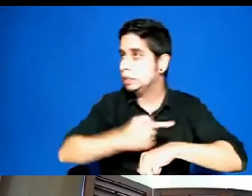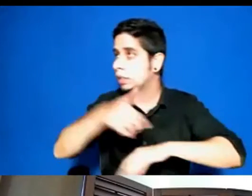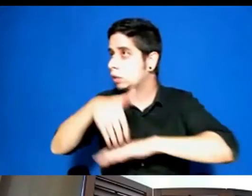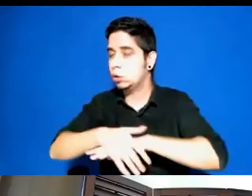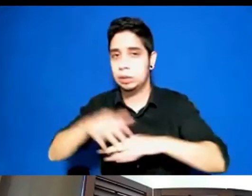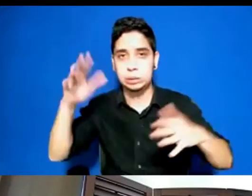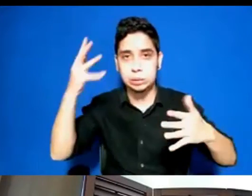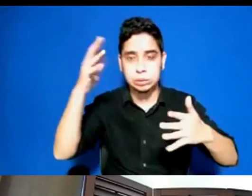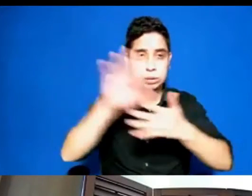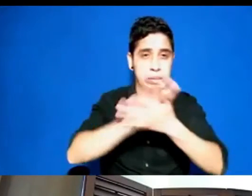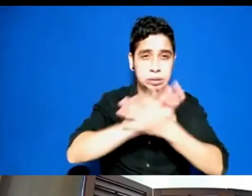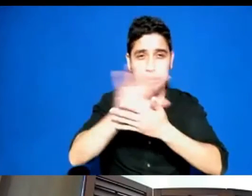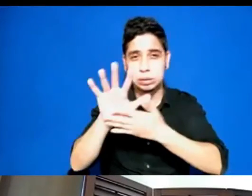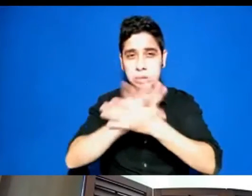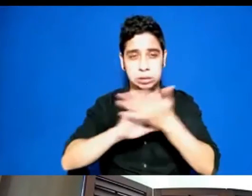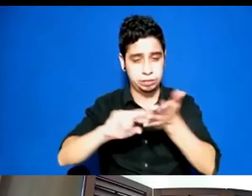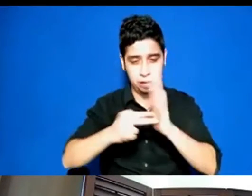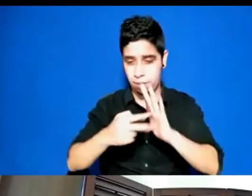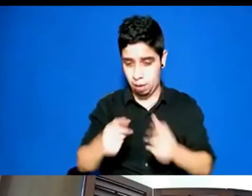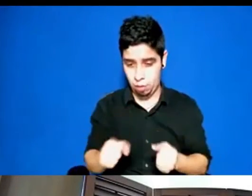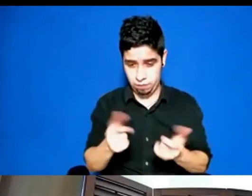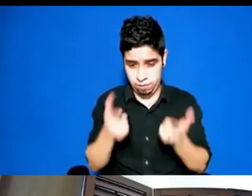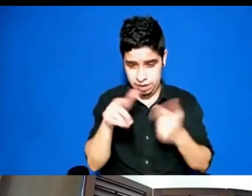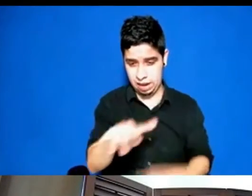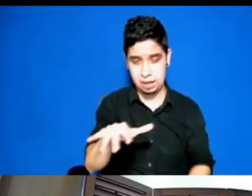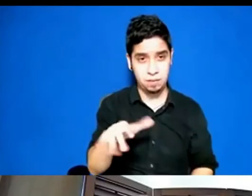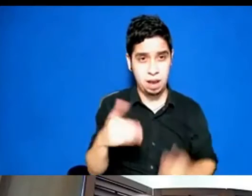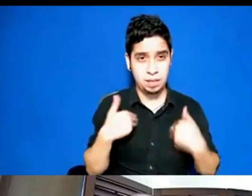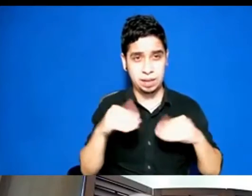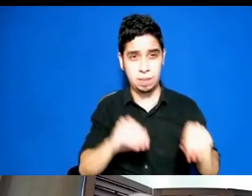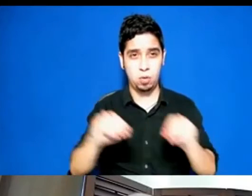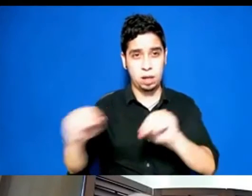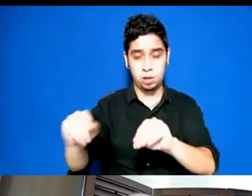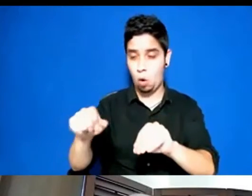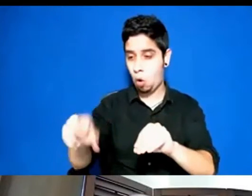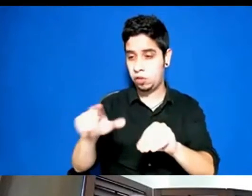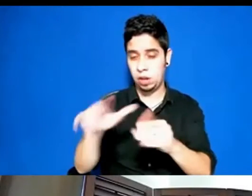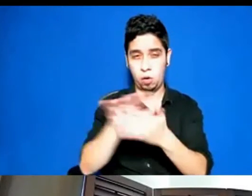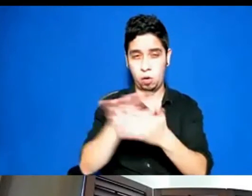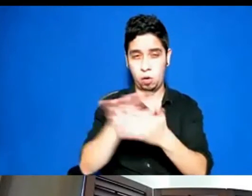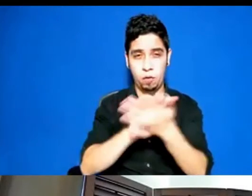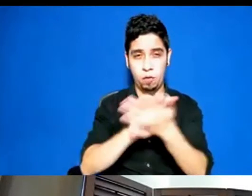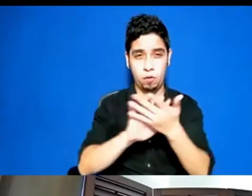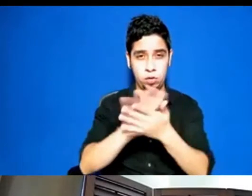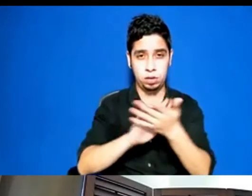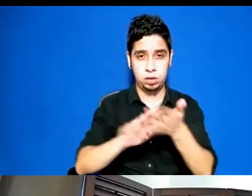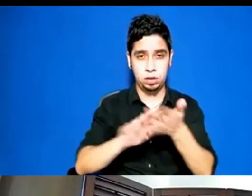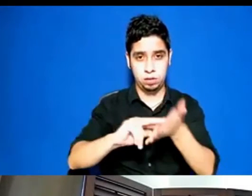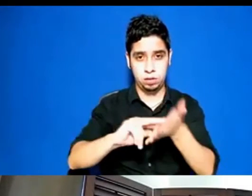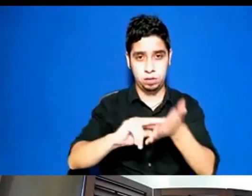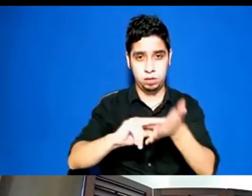poder sobrevivir, van a tener que irse a otro lado, se confunden. Si a mí me ponen una luz 24 horas al